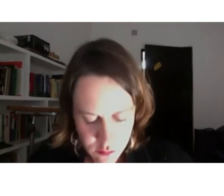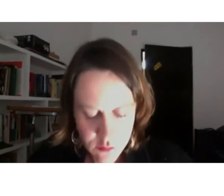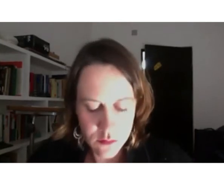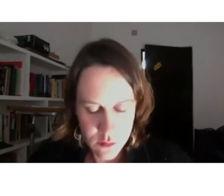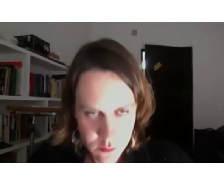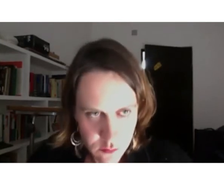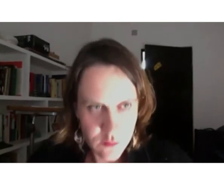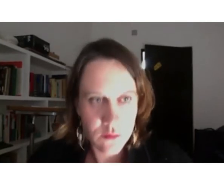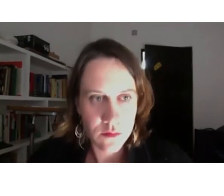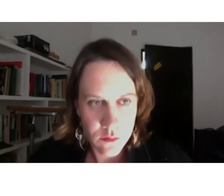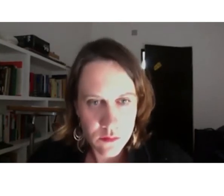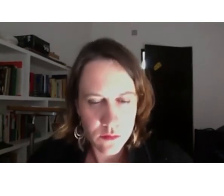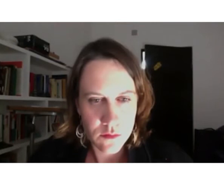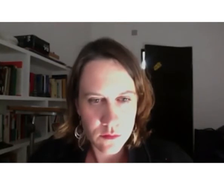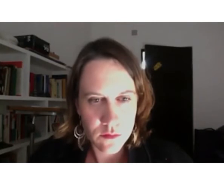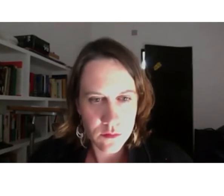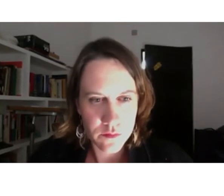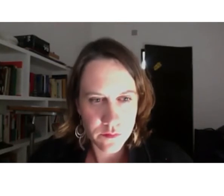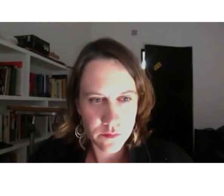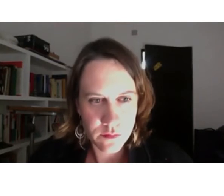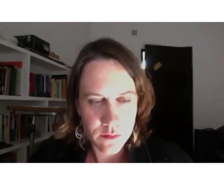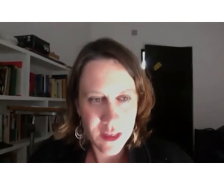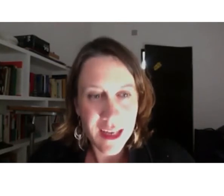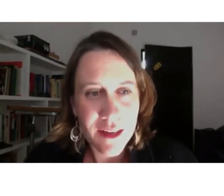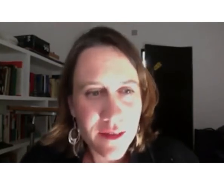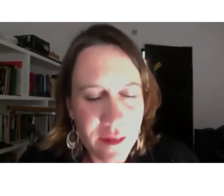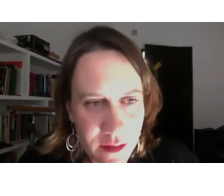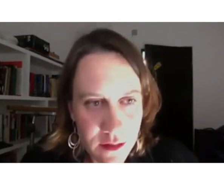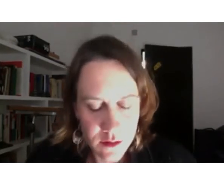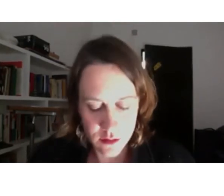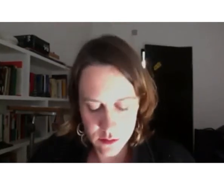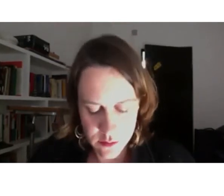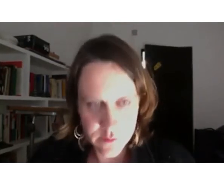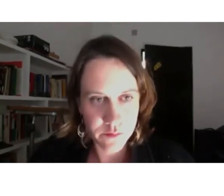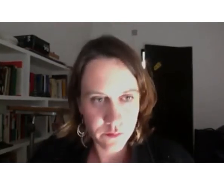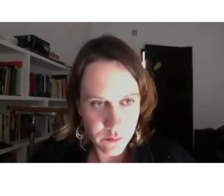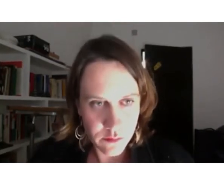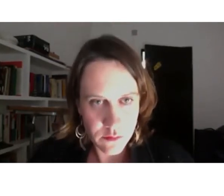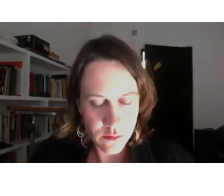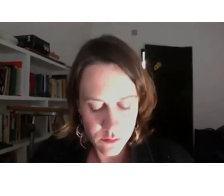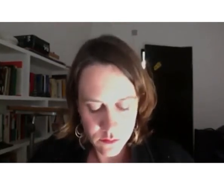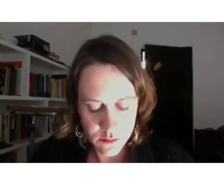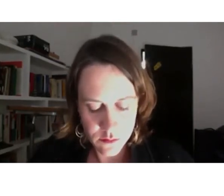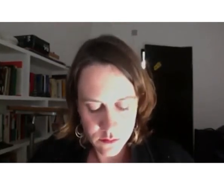de esta escucha, ¿no? No solo escuchar las historias de otras personas, sino escuchar incluso